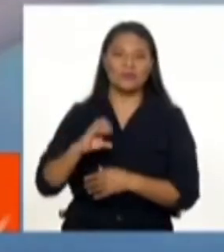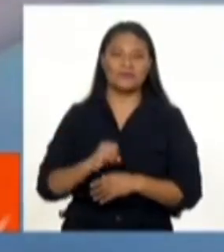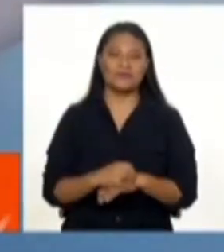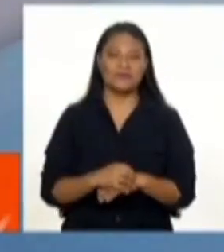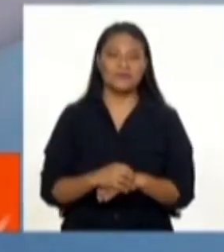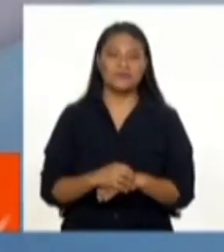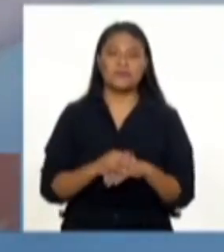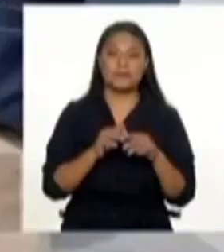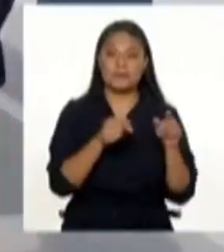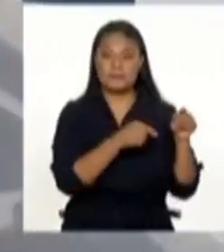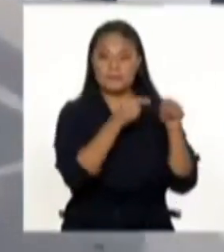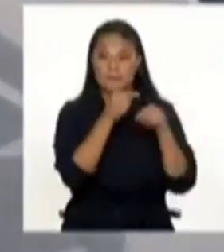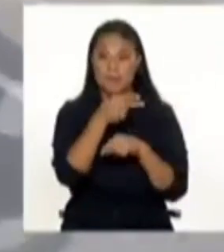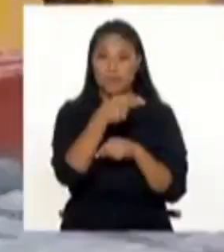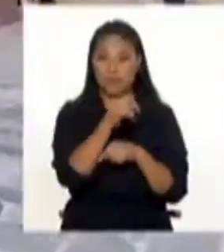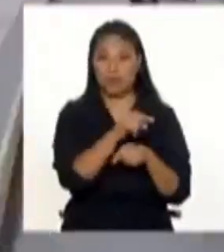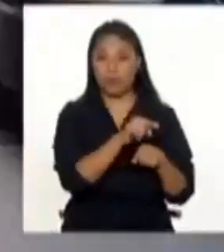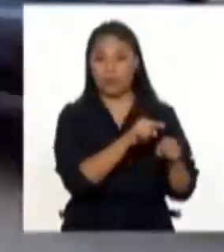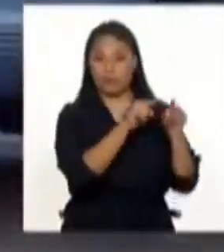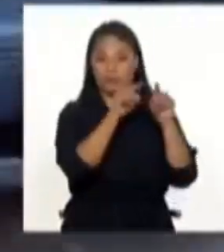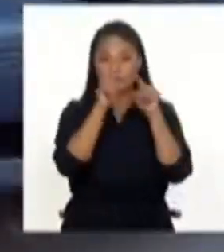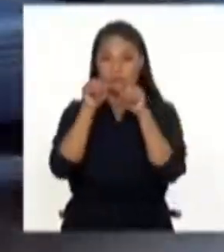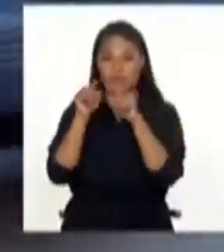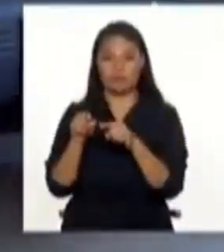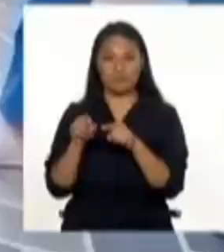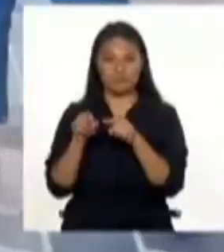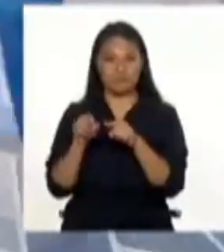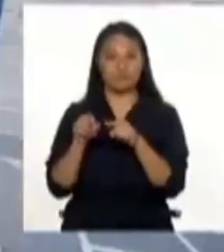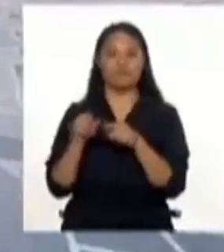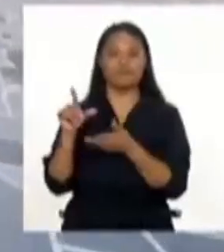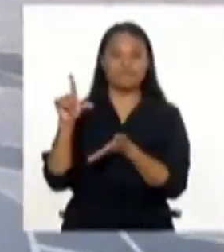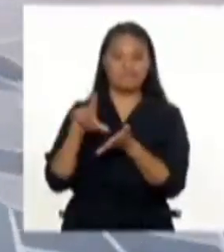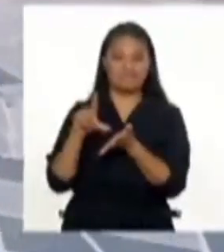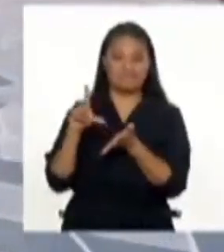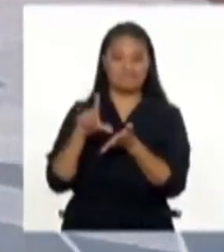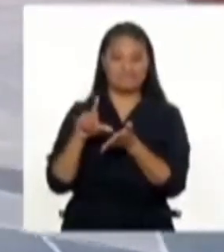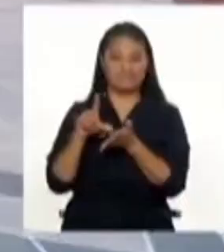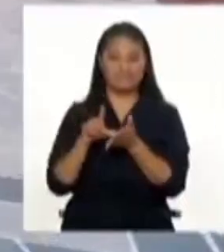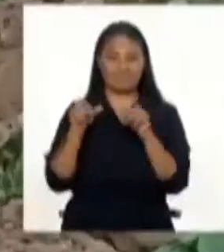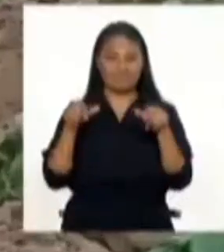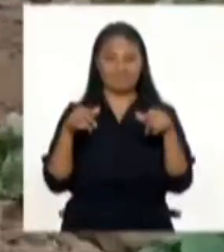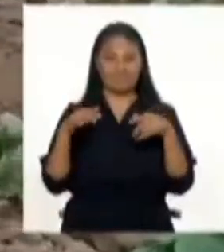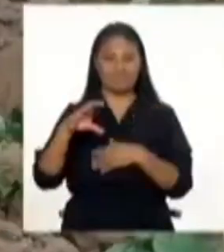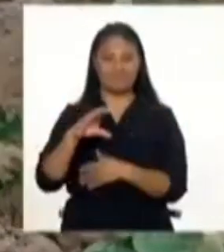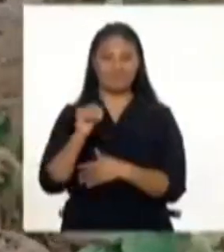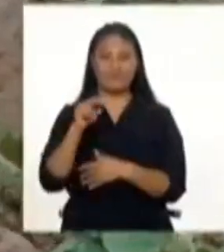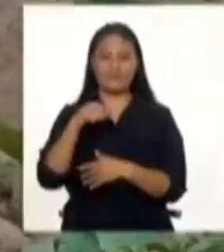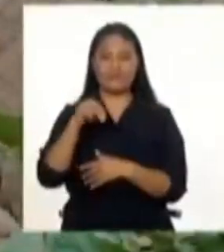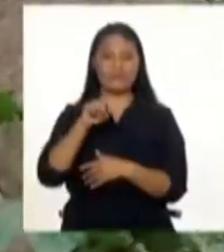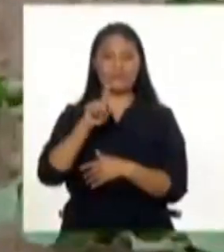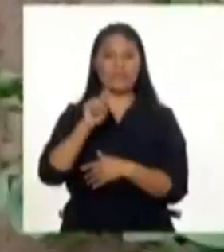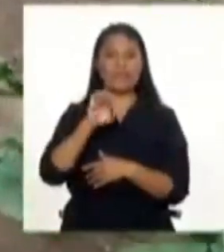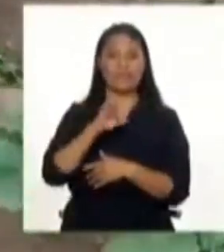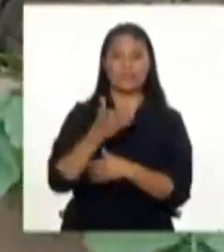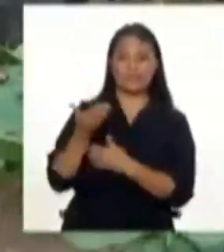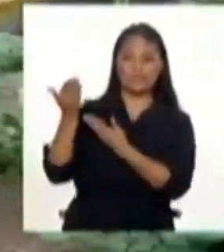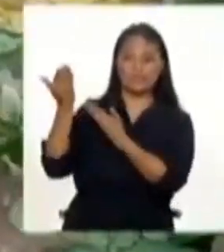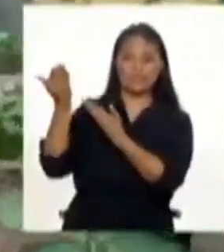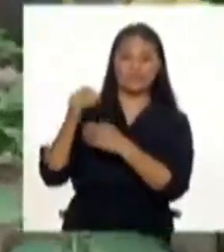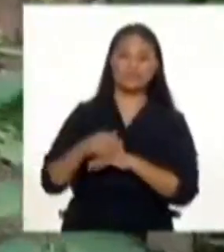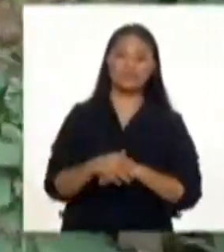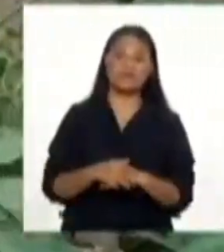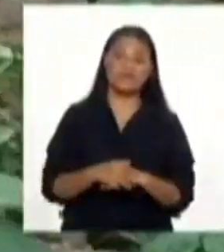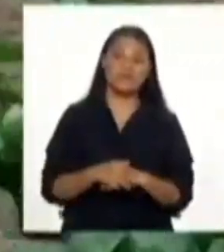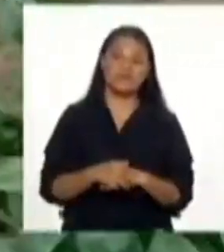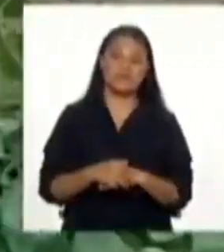Y de Huánuco nos toca regresar a Lima. Vámonos hasta Cañete. ¿Qué pasó en Cañete? Se los contamos. Cerca